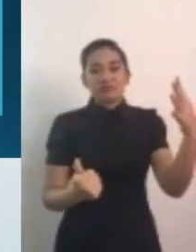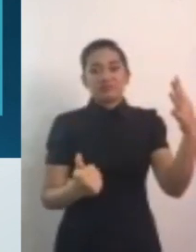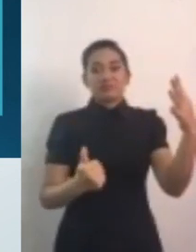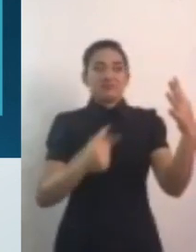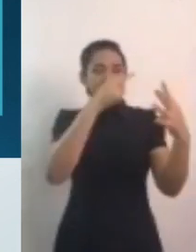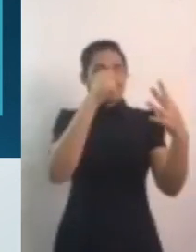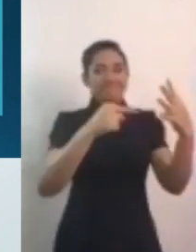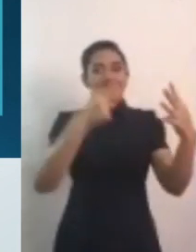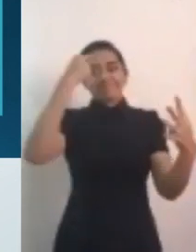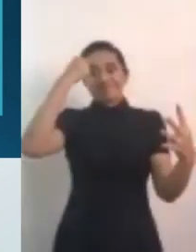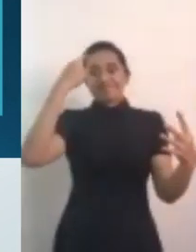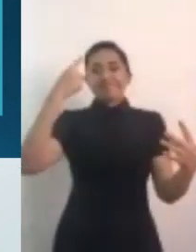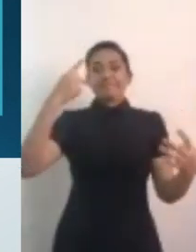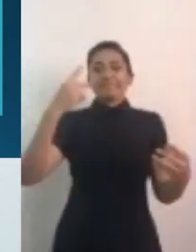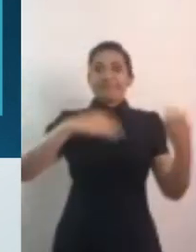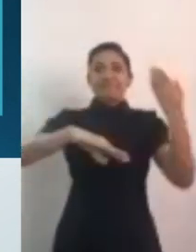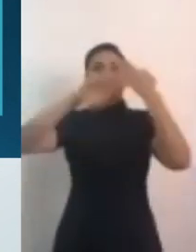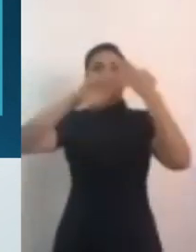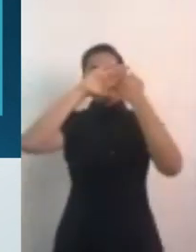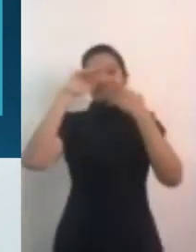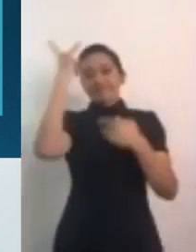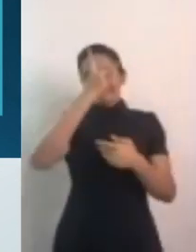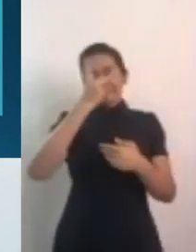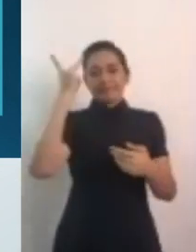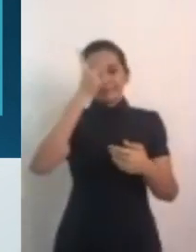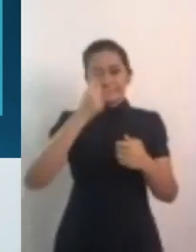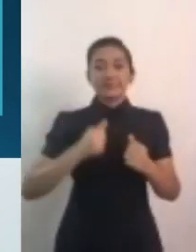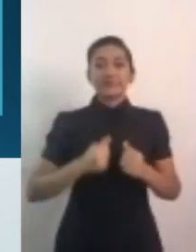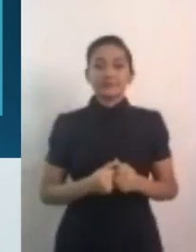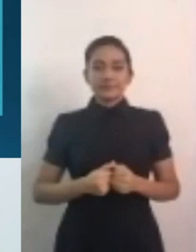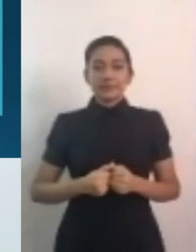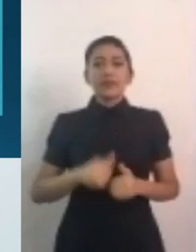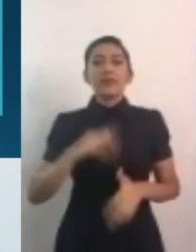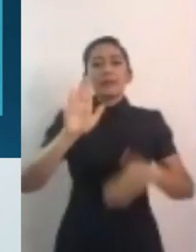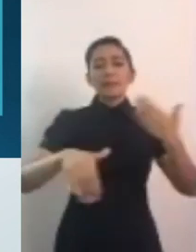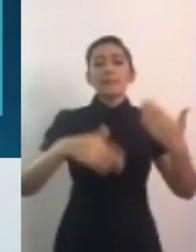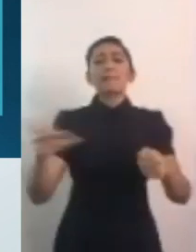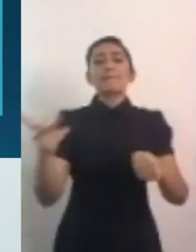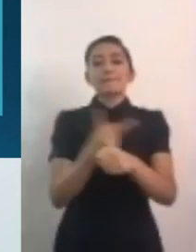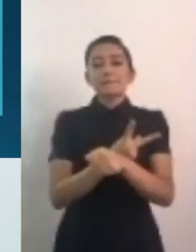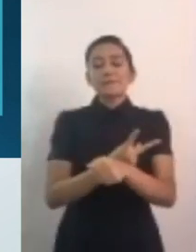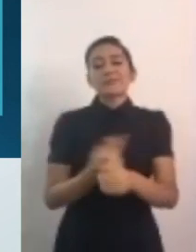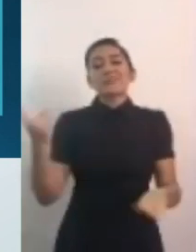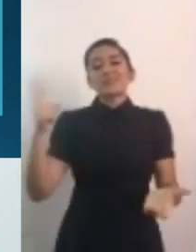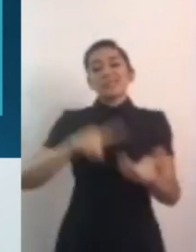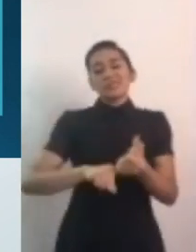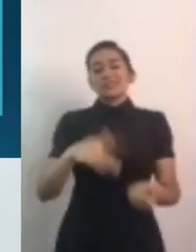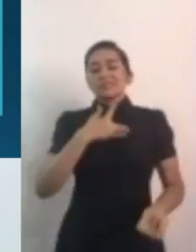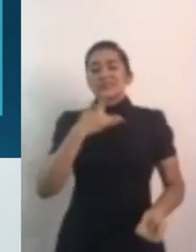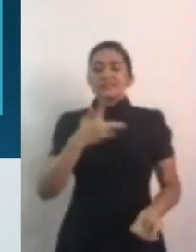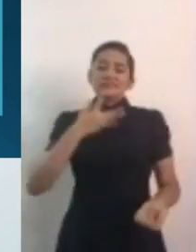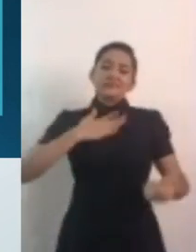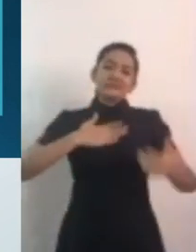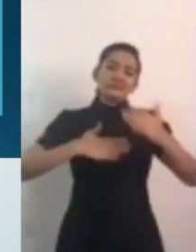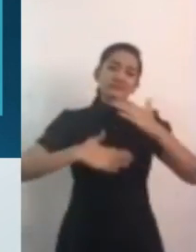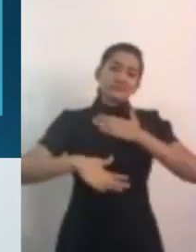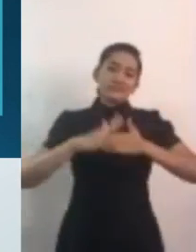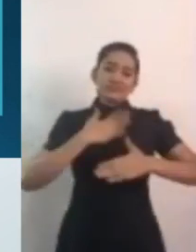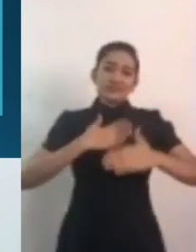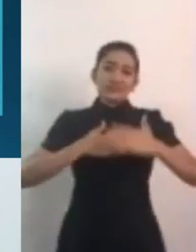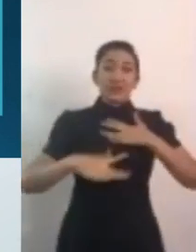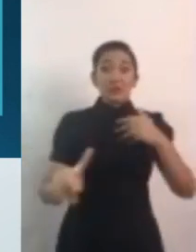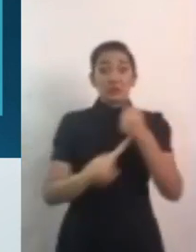emocional. Y esto a lo que lleva es a mayor malestar, más agotamiento, más incapacidad de resolver los